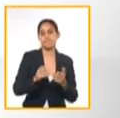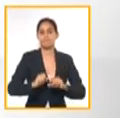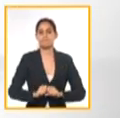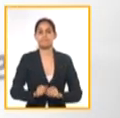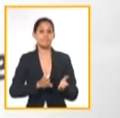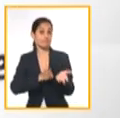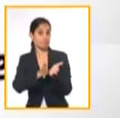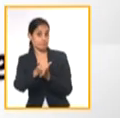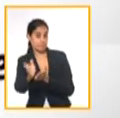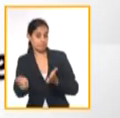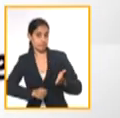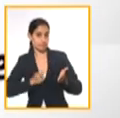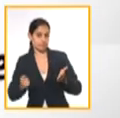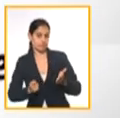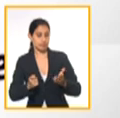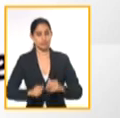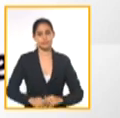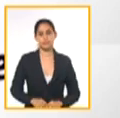Seguimos en combate.